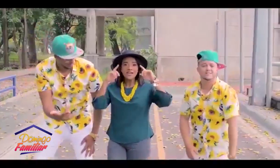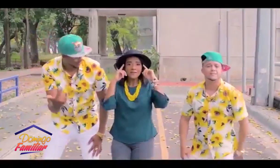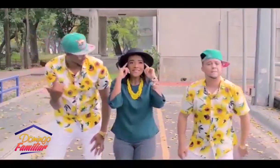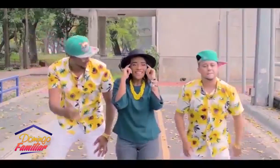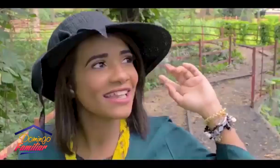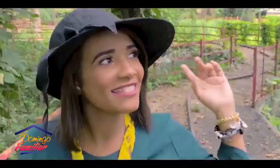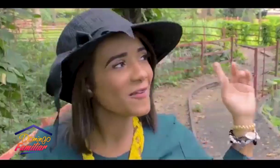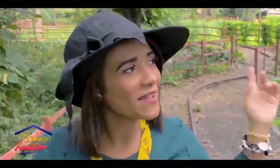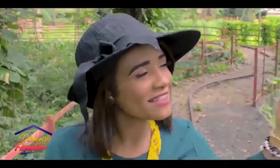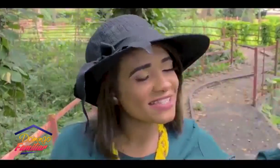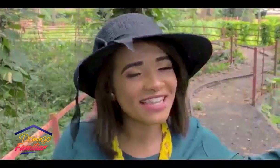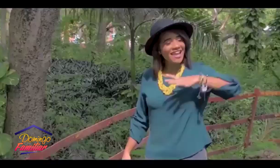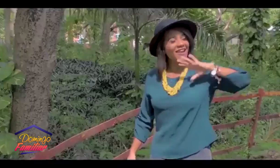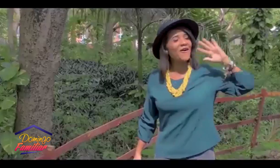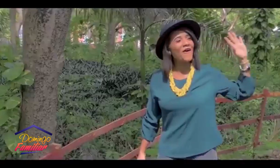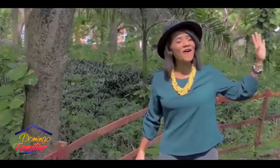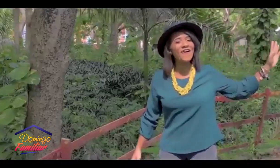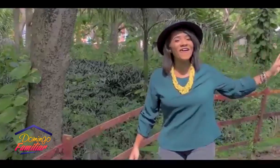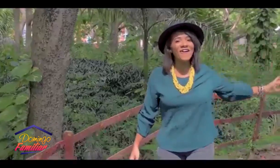Es un error pensar que te encuentras